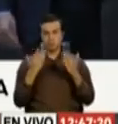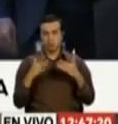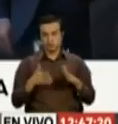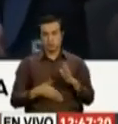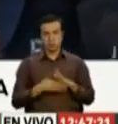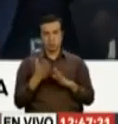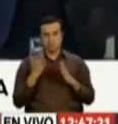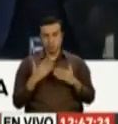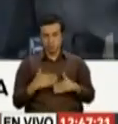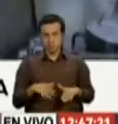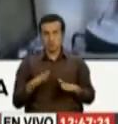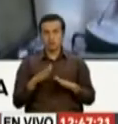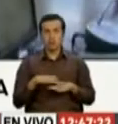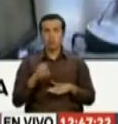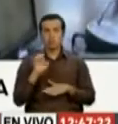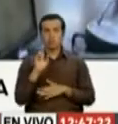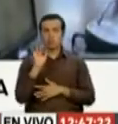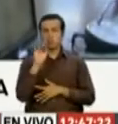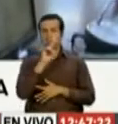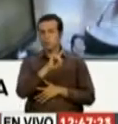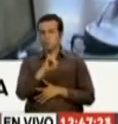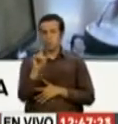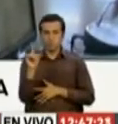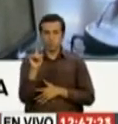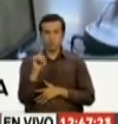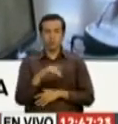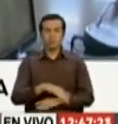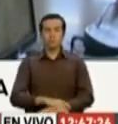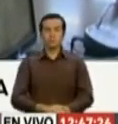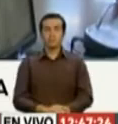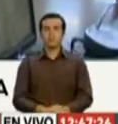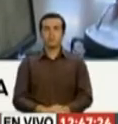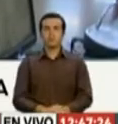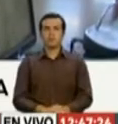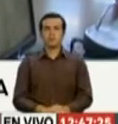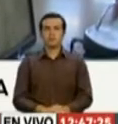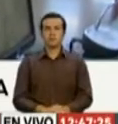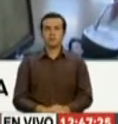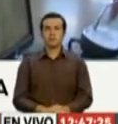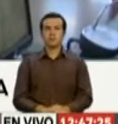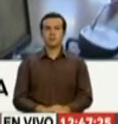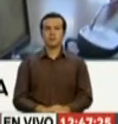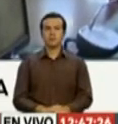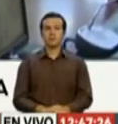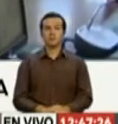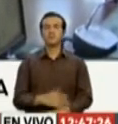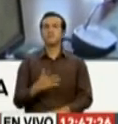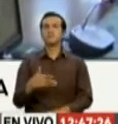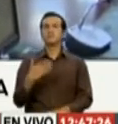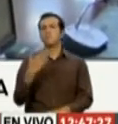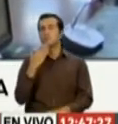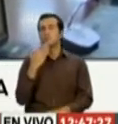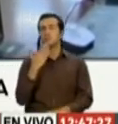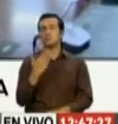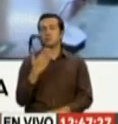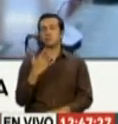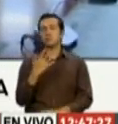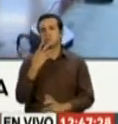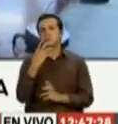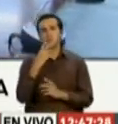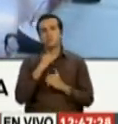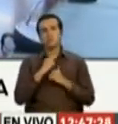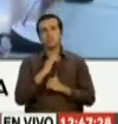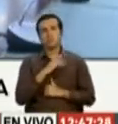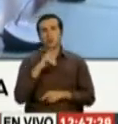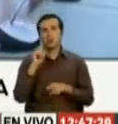situacional del ECU-911 en medio también de acciones y muestras de mucho